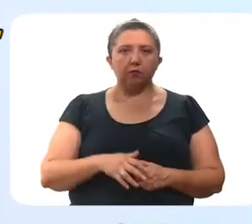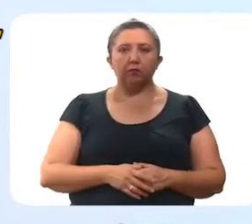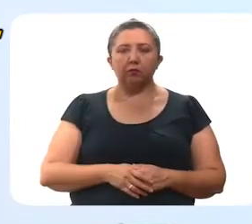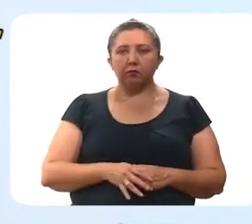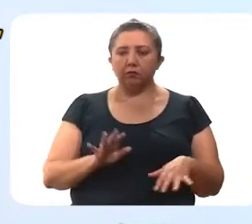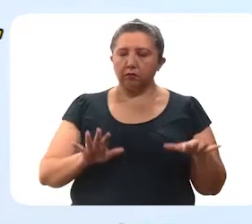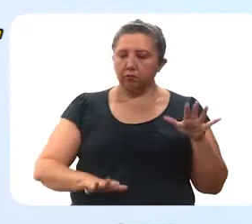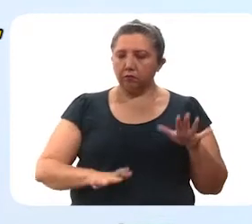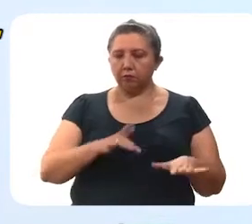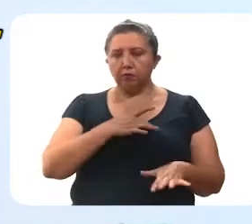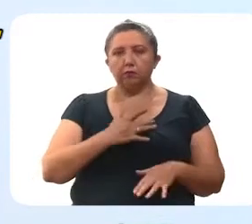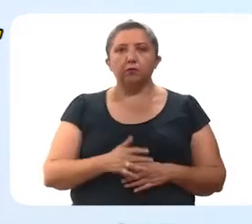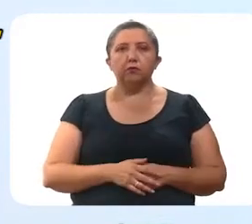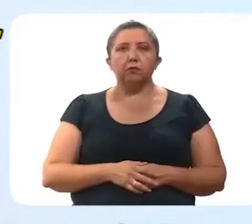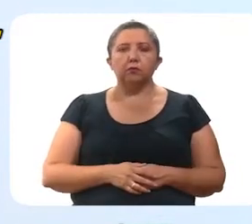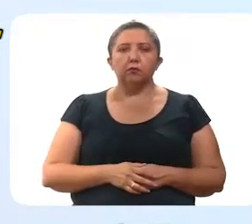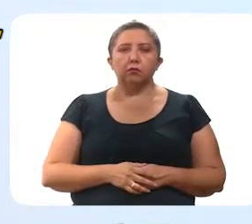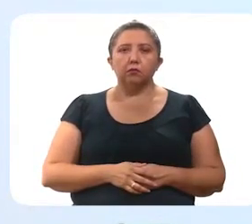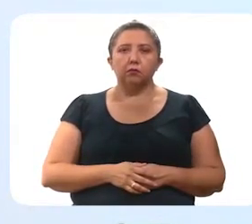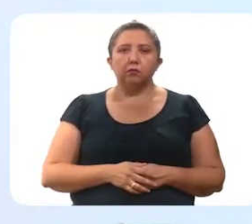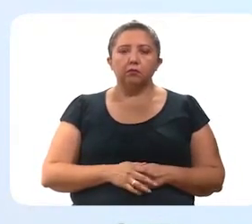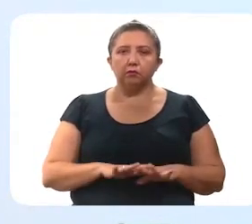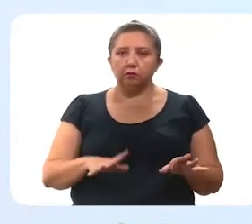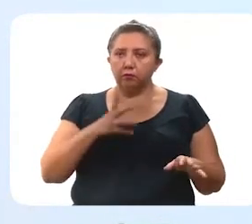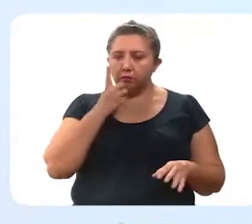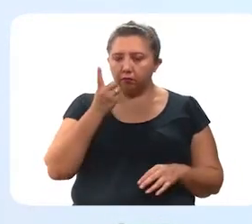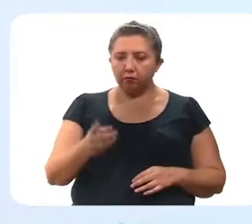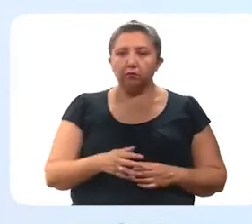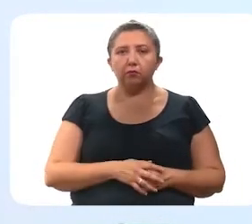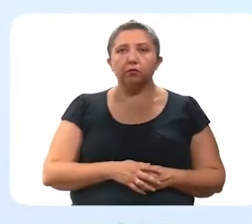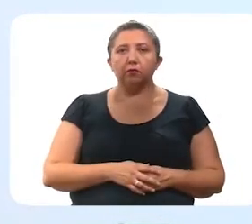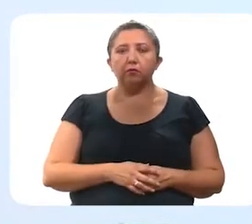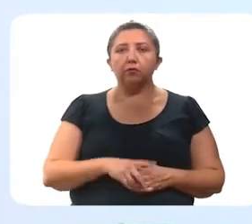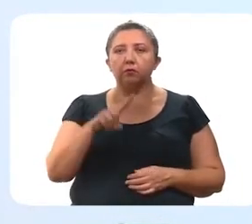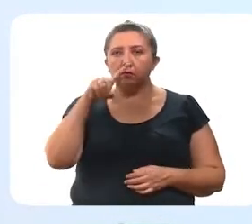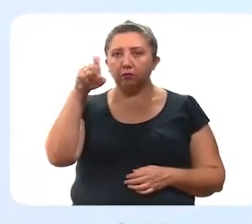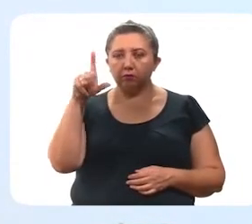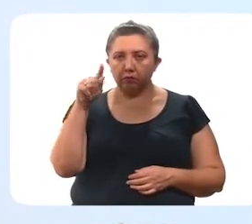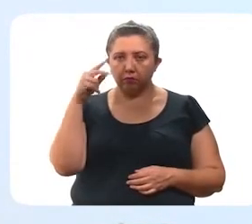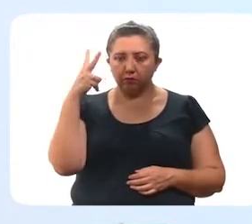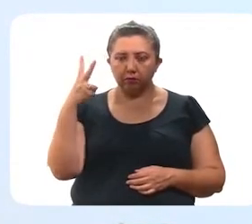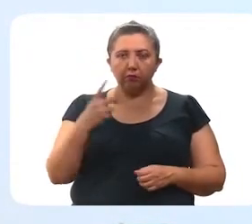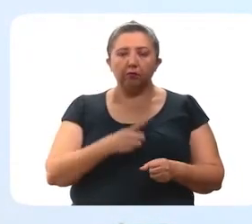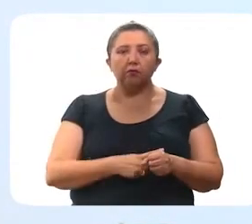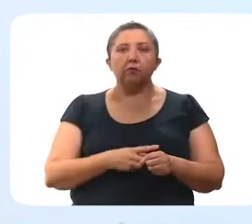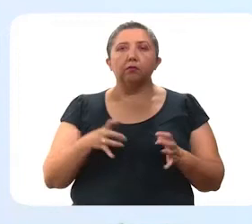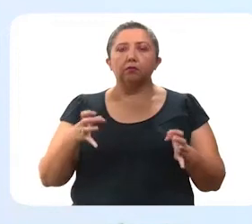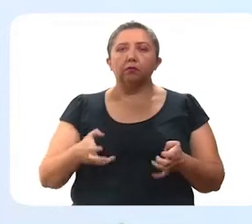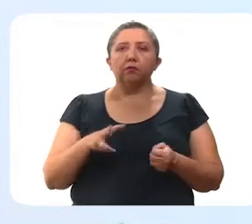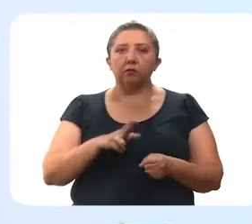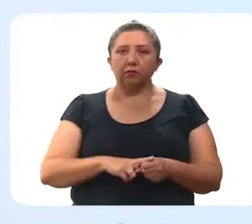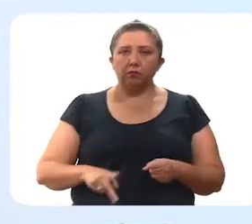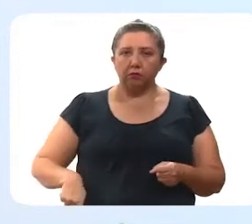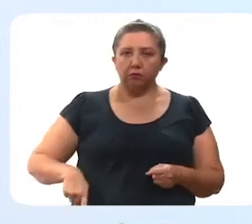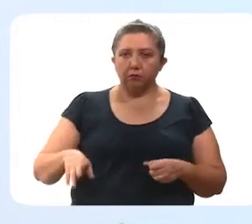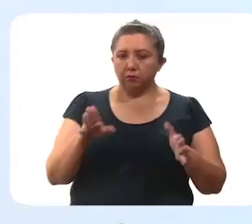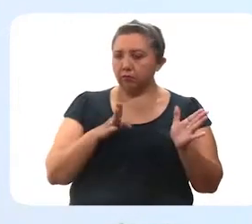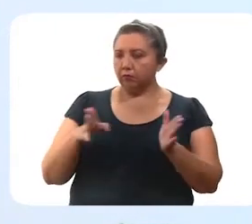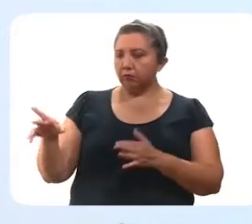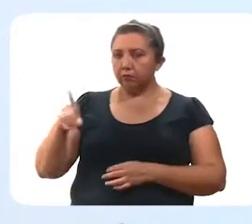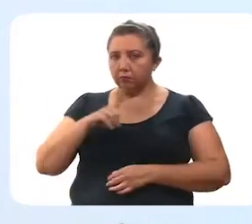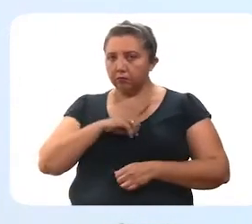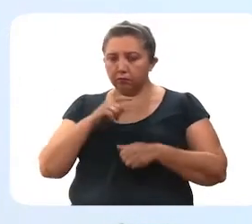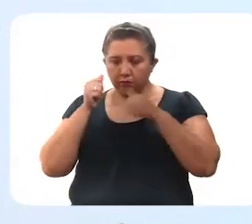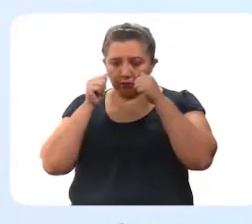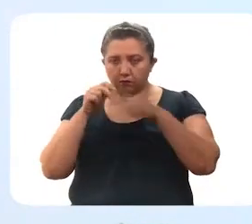Yucatán. Presentan síntomas leves. Como ya se mencionó, 172 de los casos positivos están en hospitales públicos